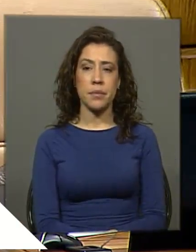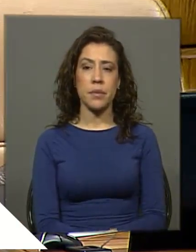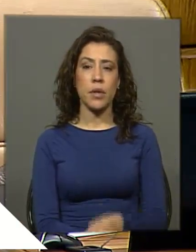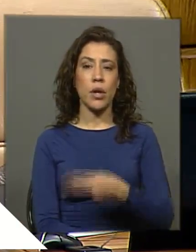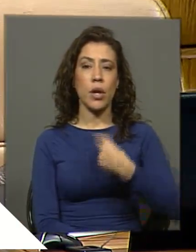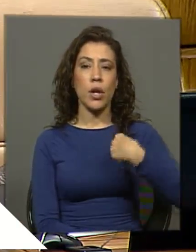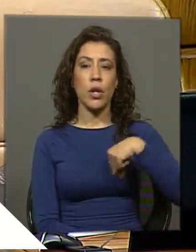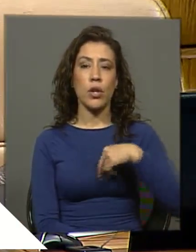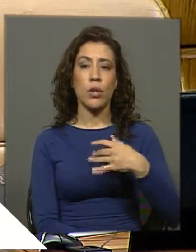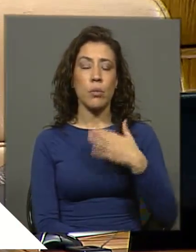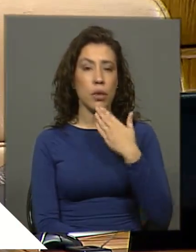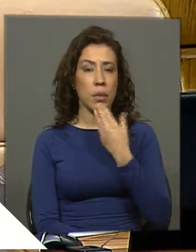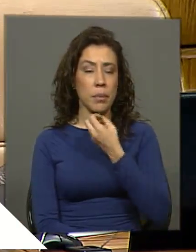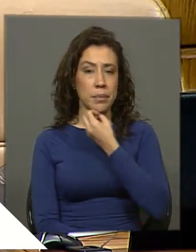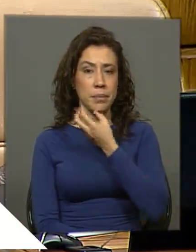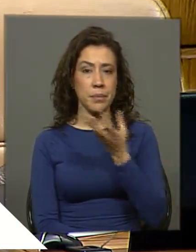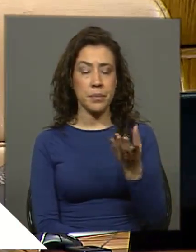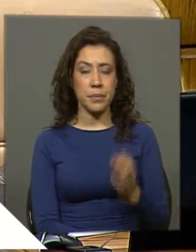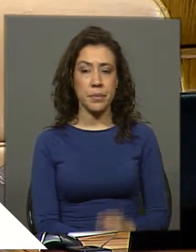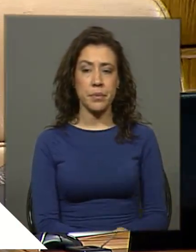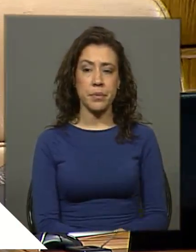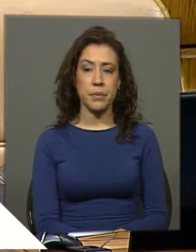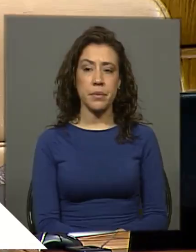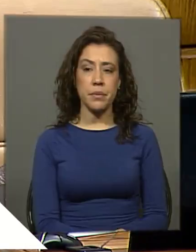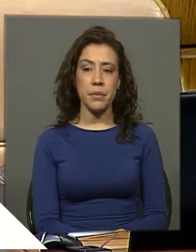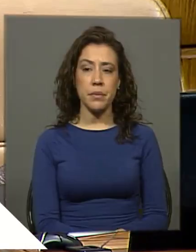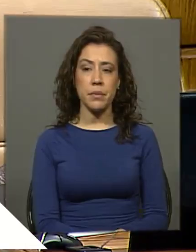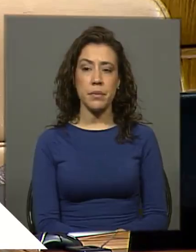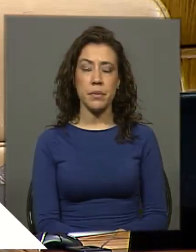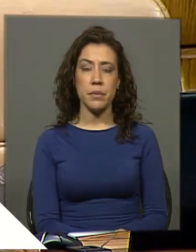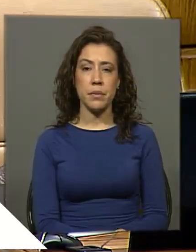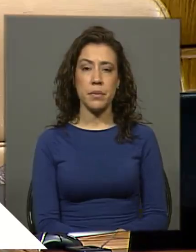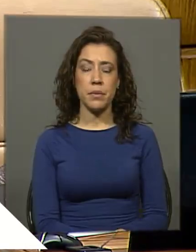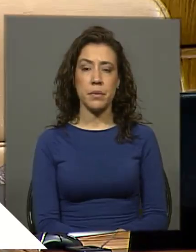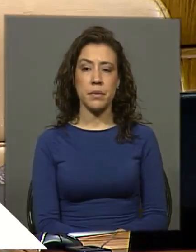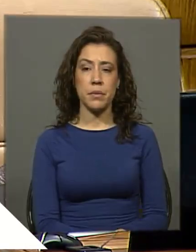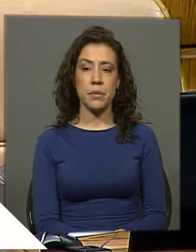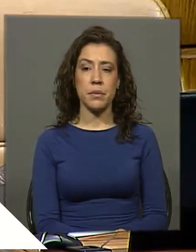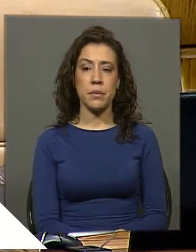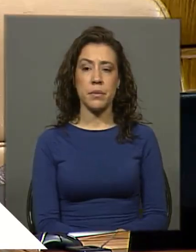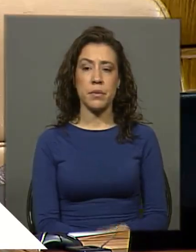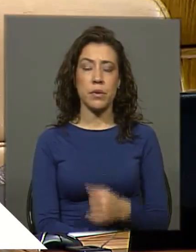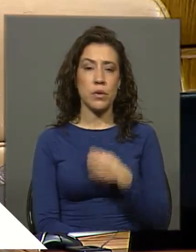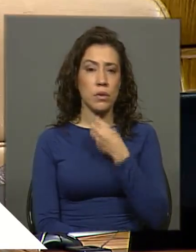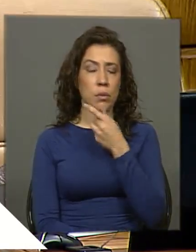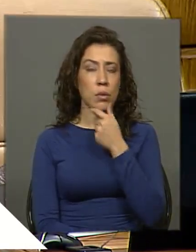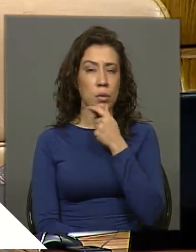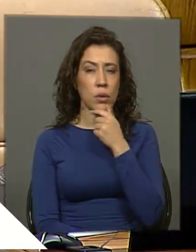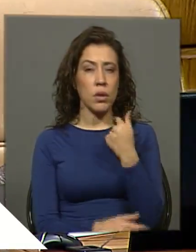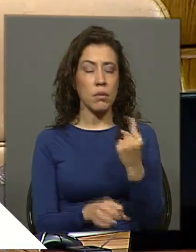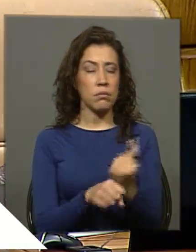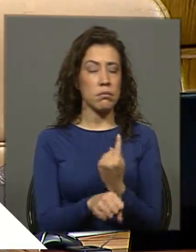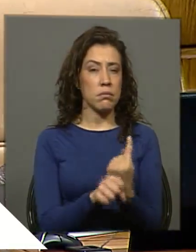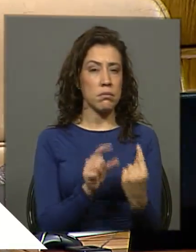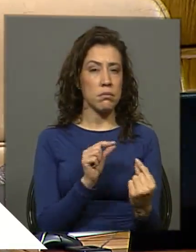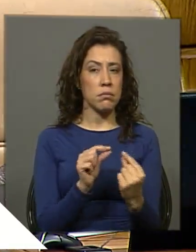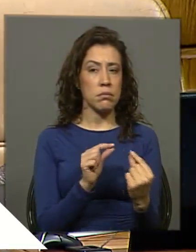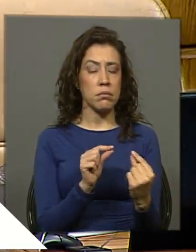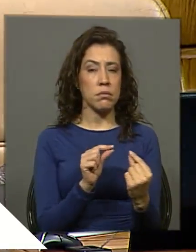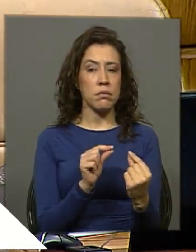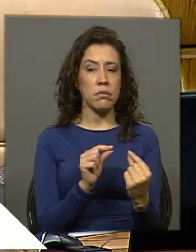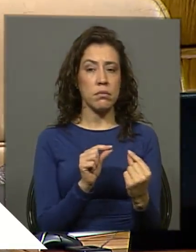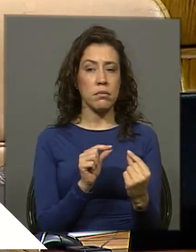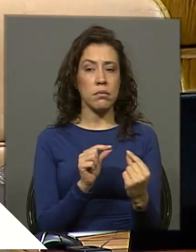es importante también señalar y en eso hemos manifestado nuestra inquietud y lo hemos conversado al menos